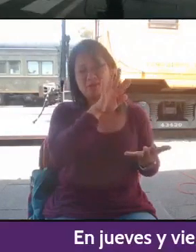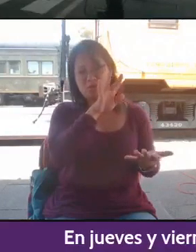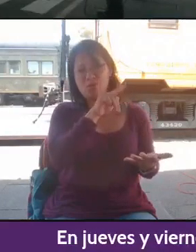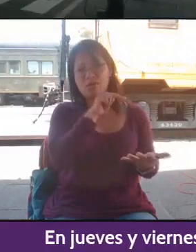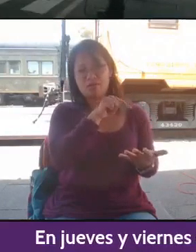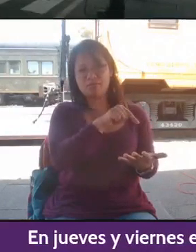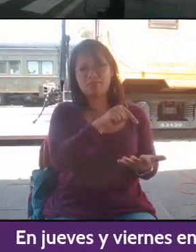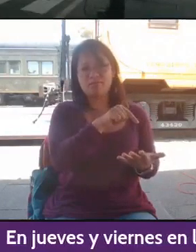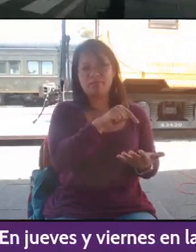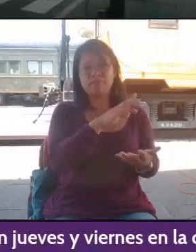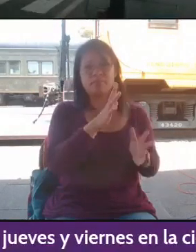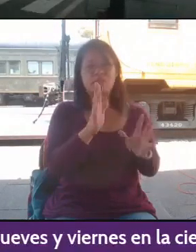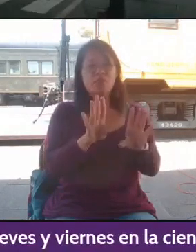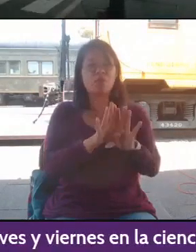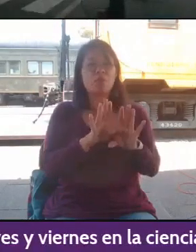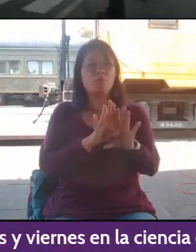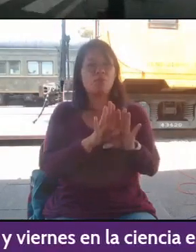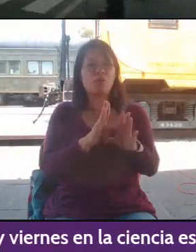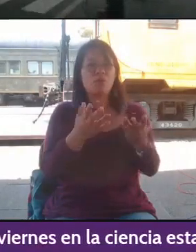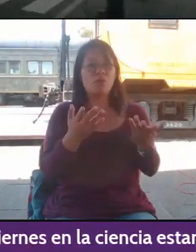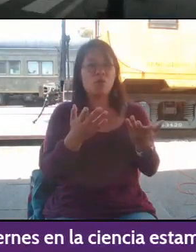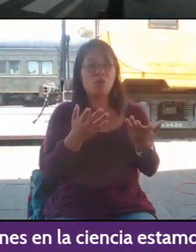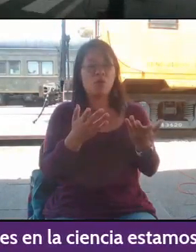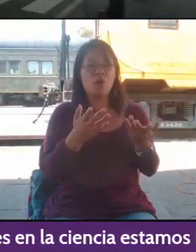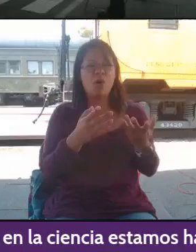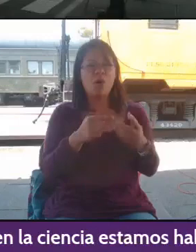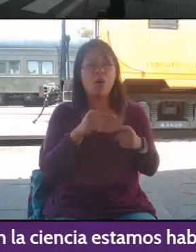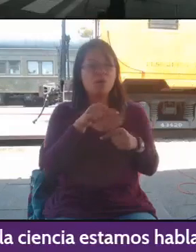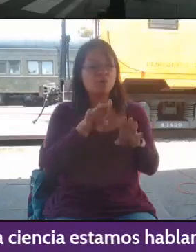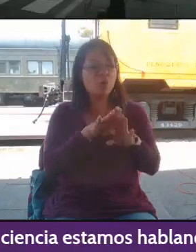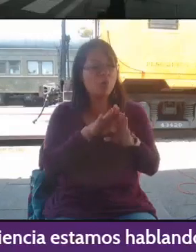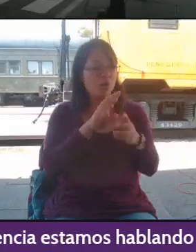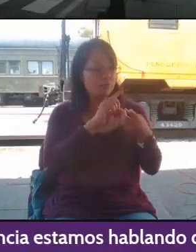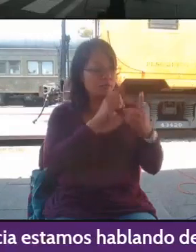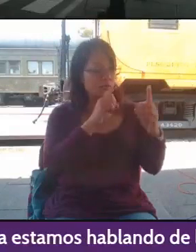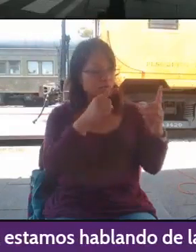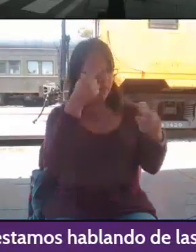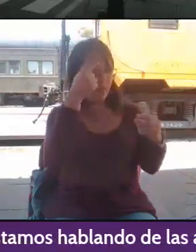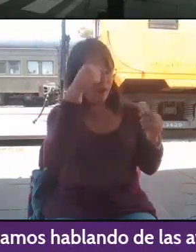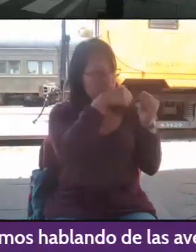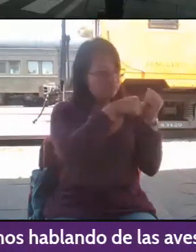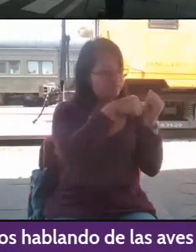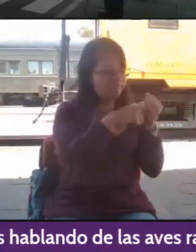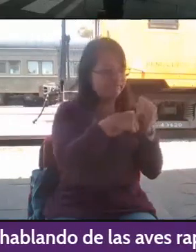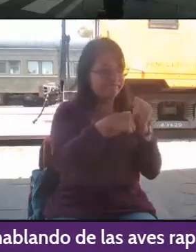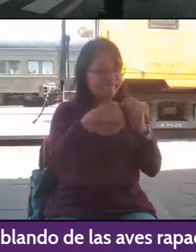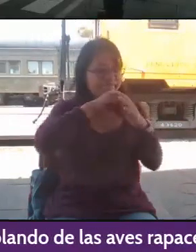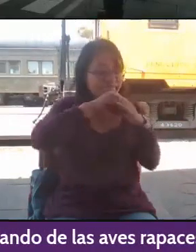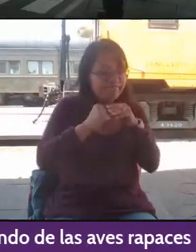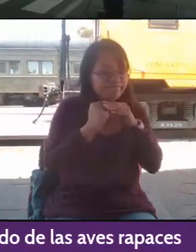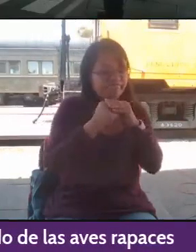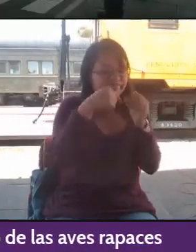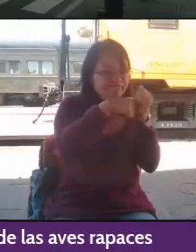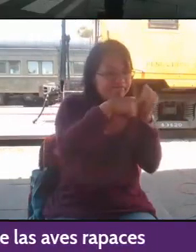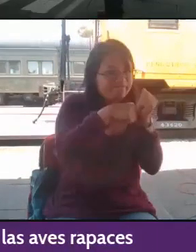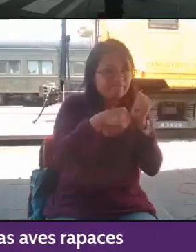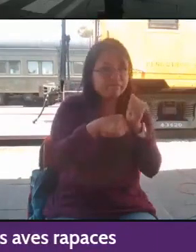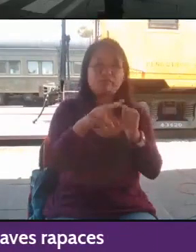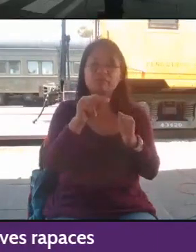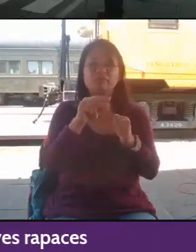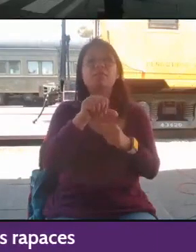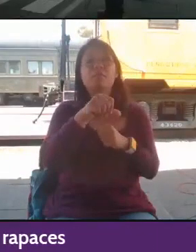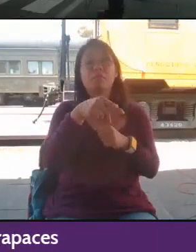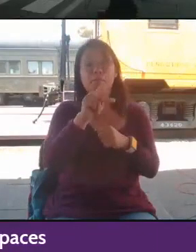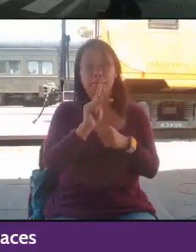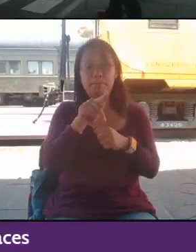están tan desarrollados para que puedan esconderse entre la vegetación, paz de la que sigue, como sí pasa con las rapaces nocturnas.